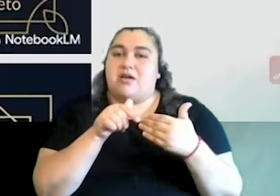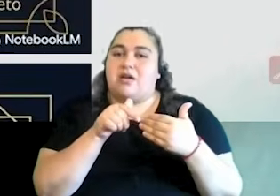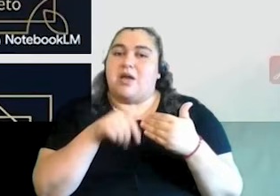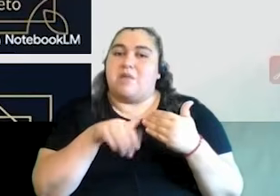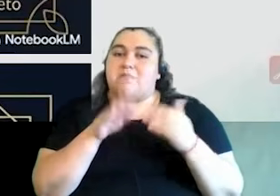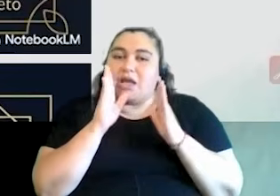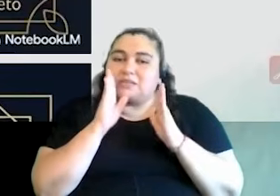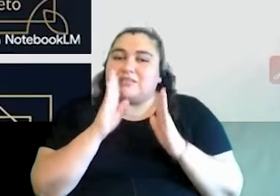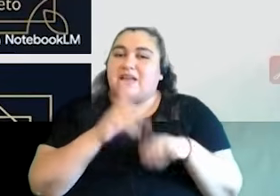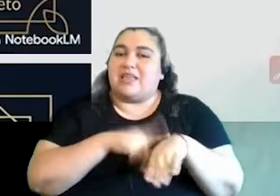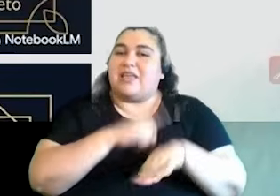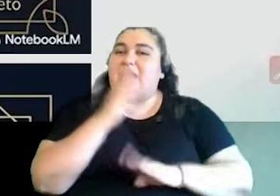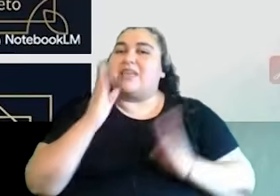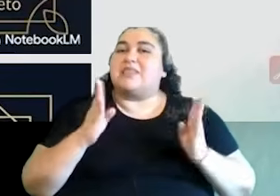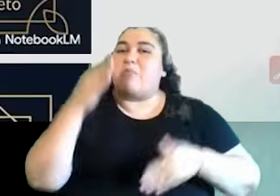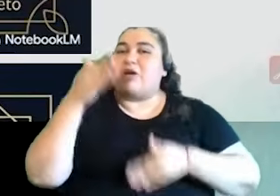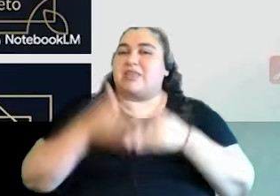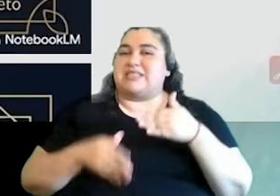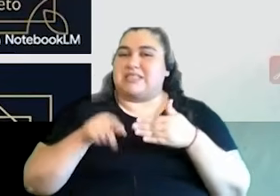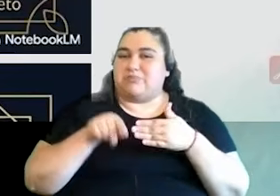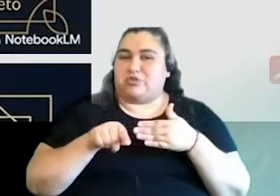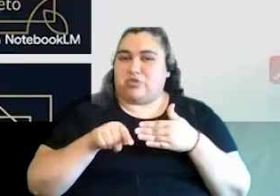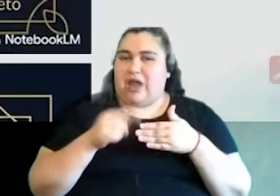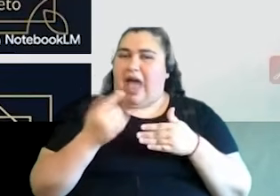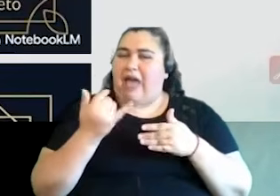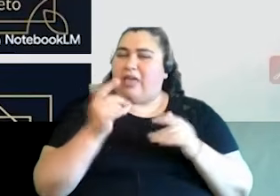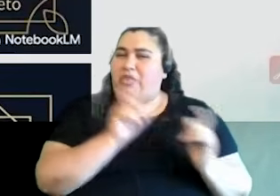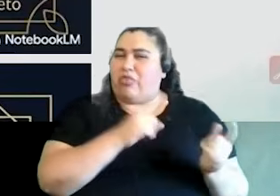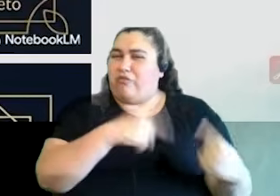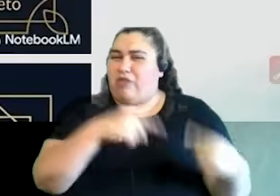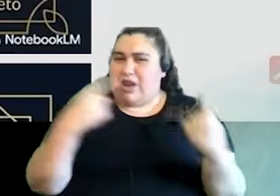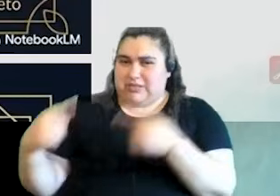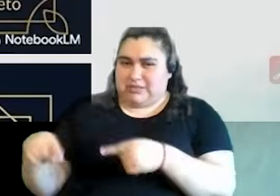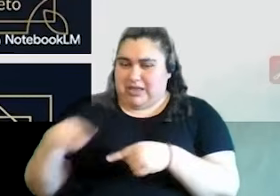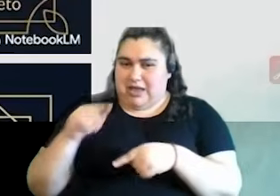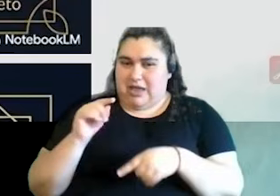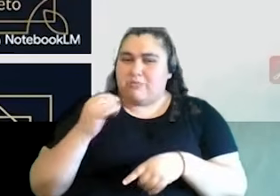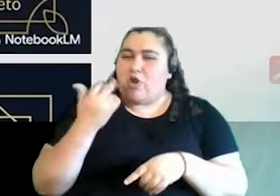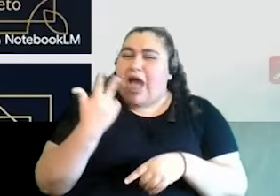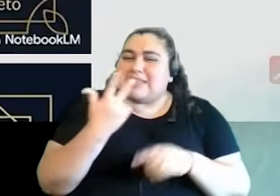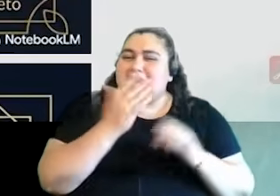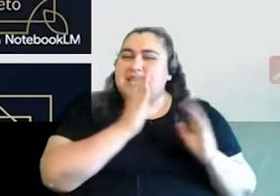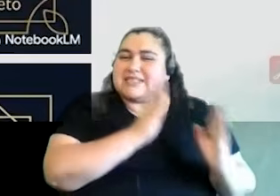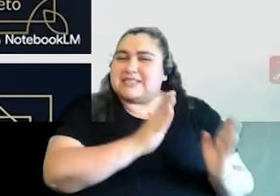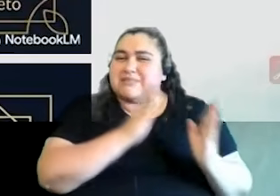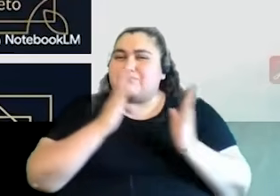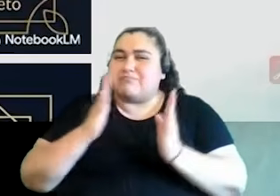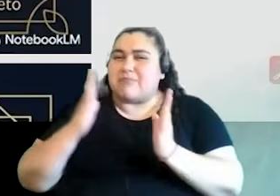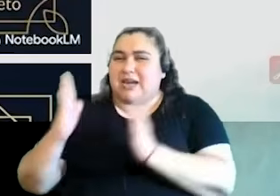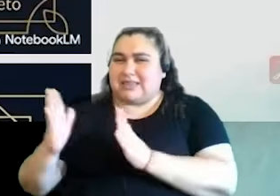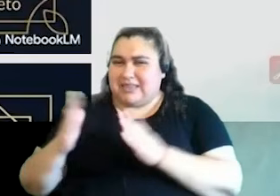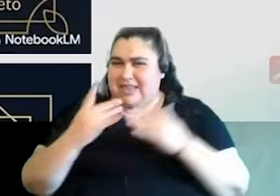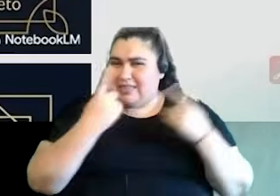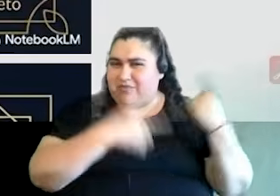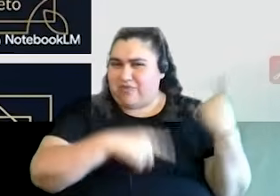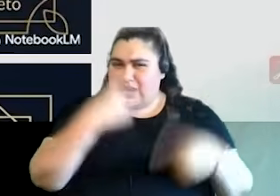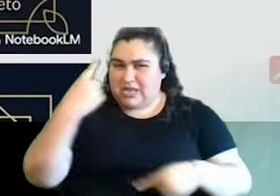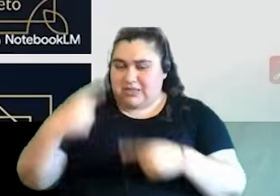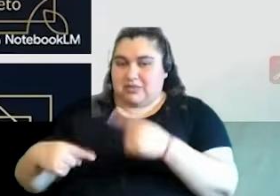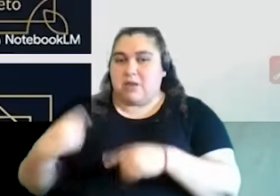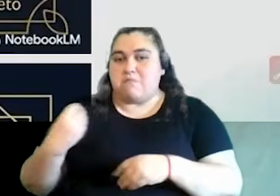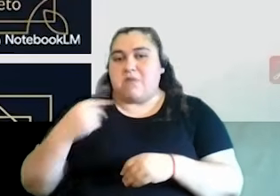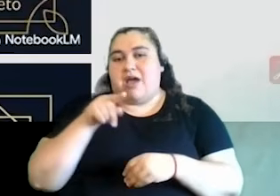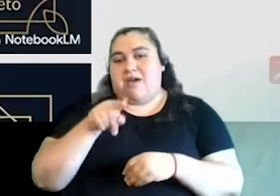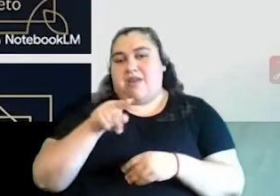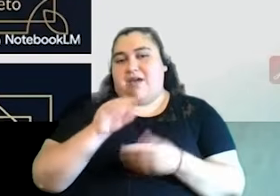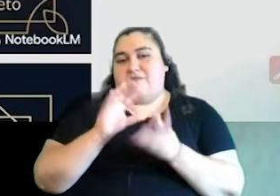que hay una breve diferencia entre ambos, pero en principio son tres situaciones que se enumeran para este nuevo